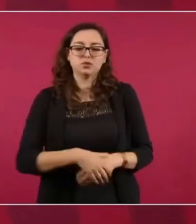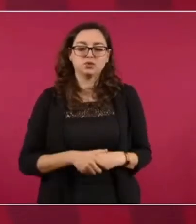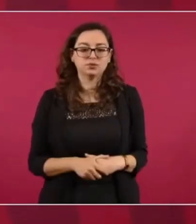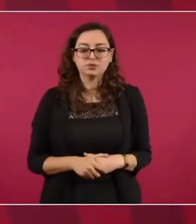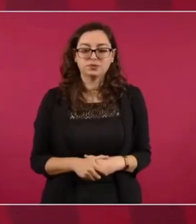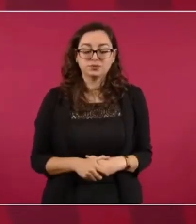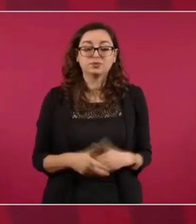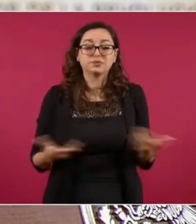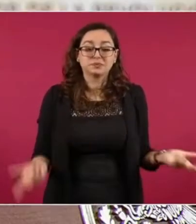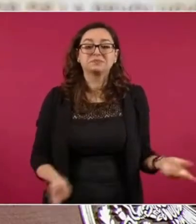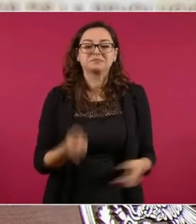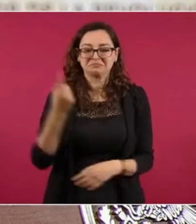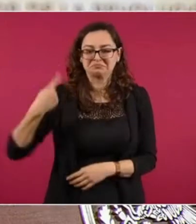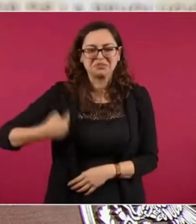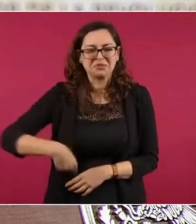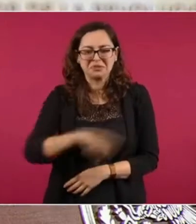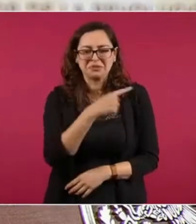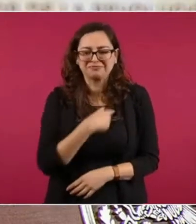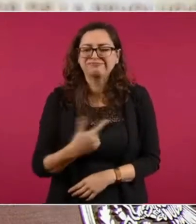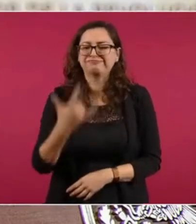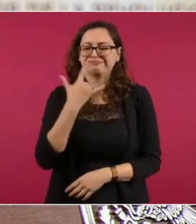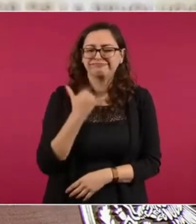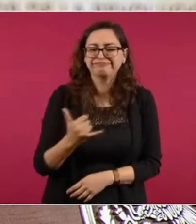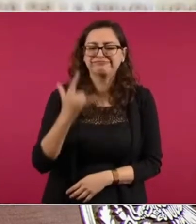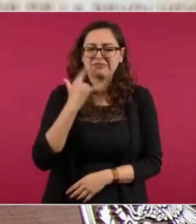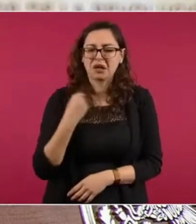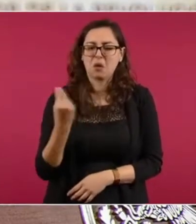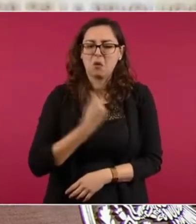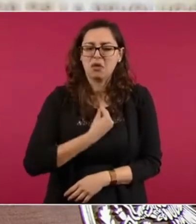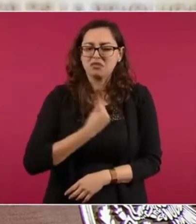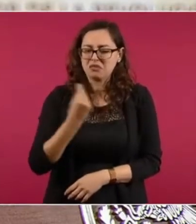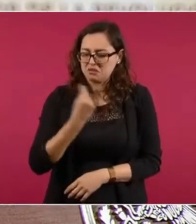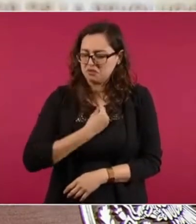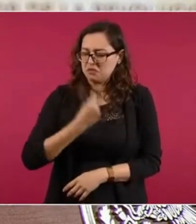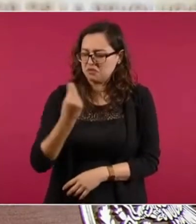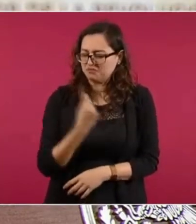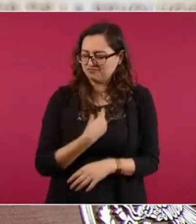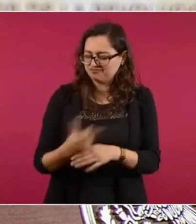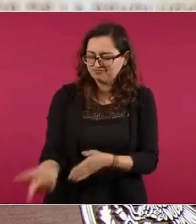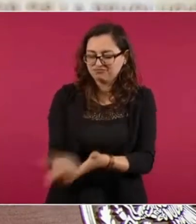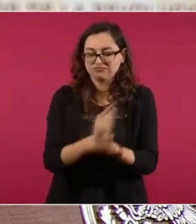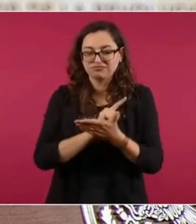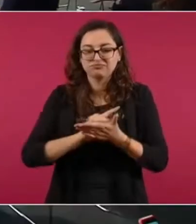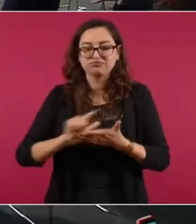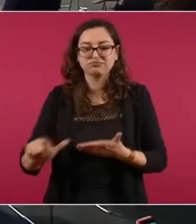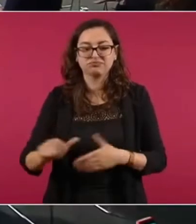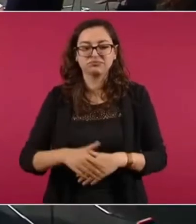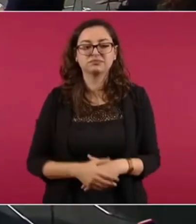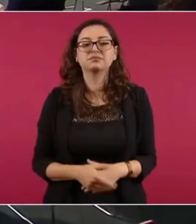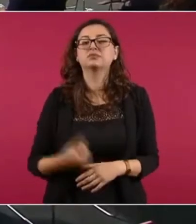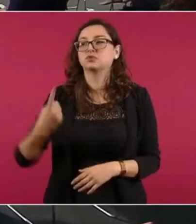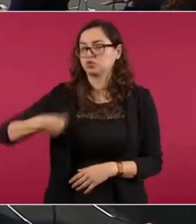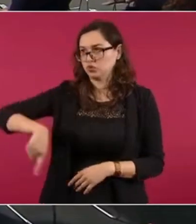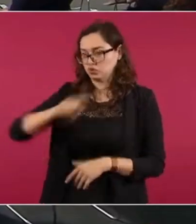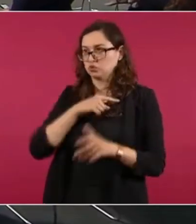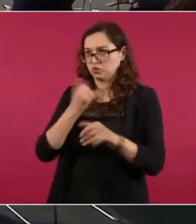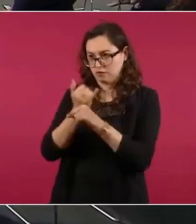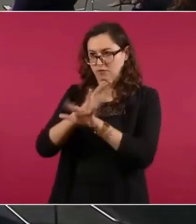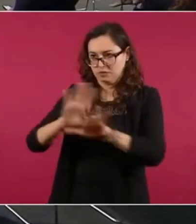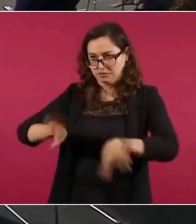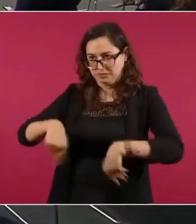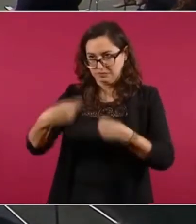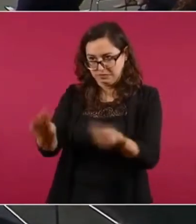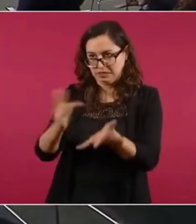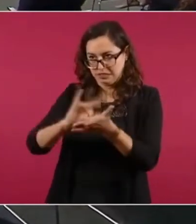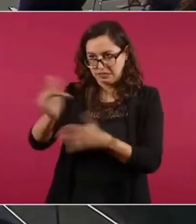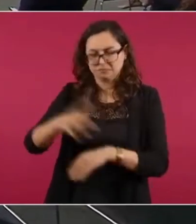el pantano y hemos salido. Entregamos las pruebas, limpios. presidente. Muchas gracias. Sí,